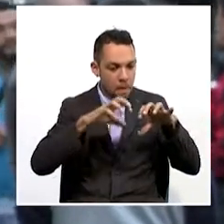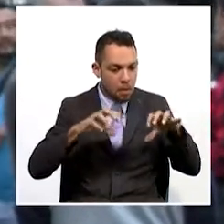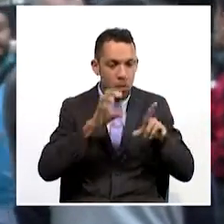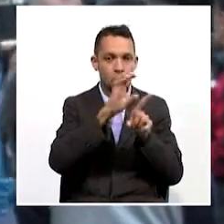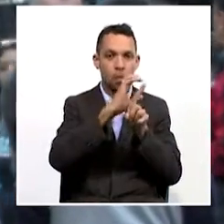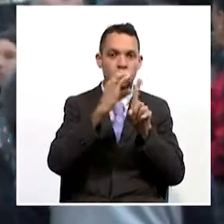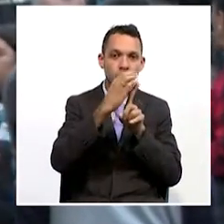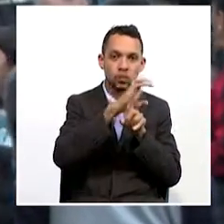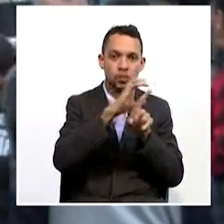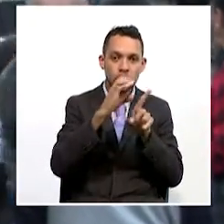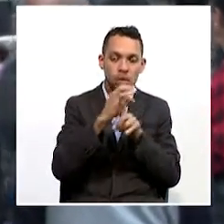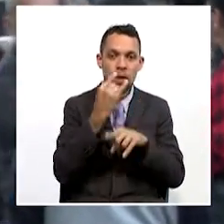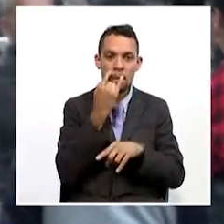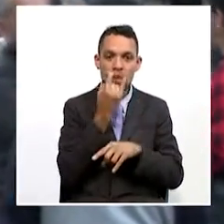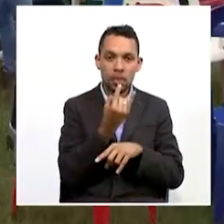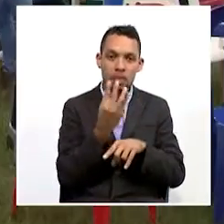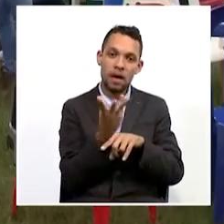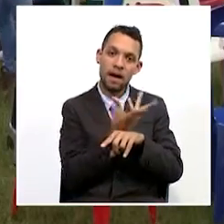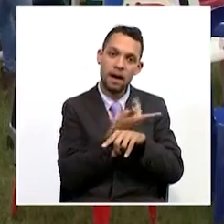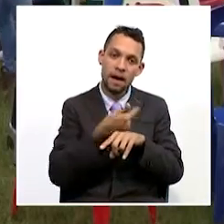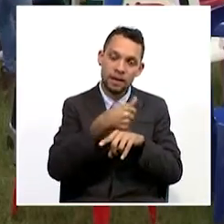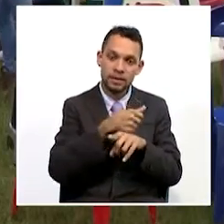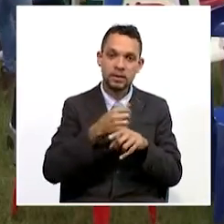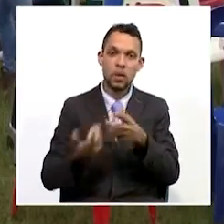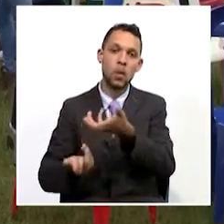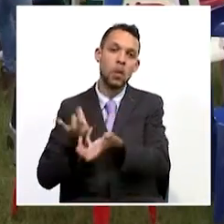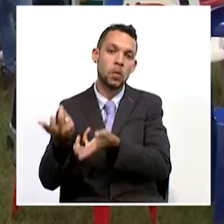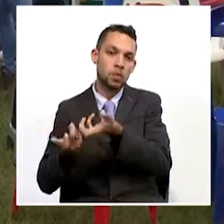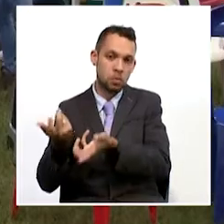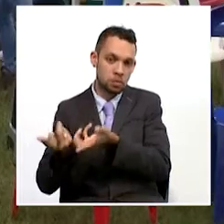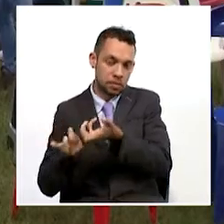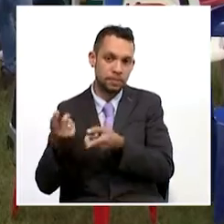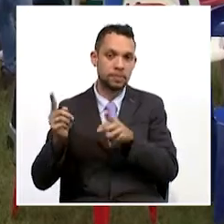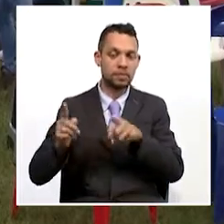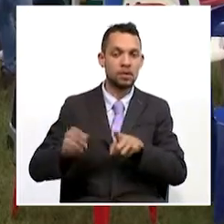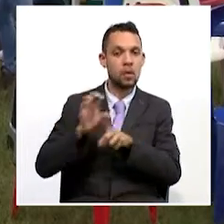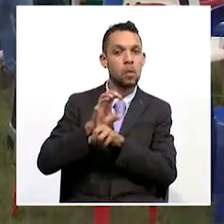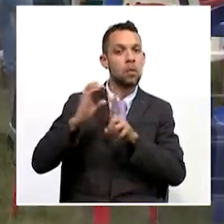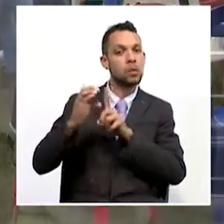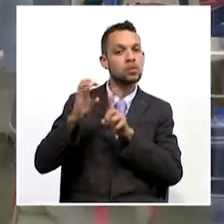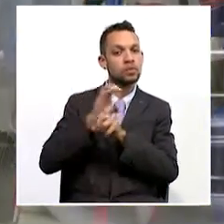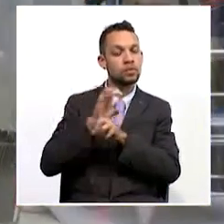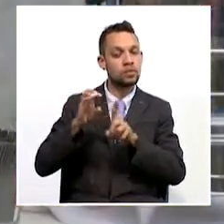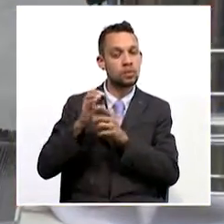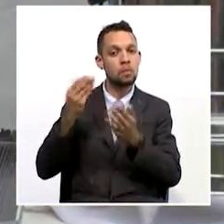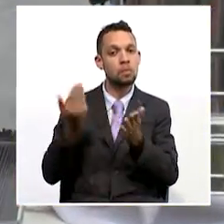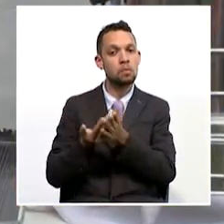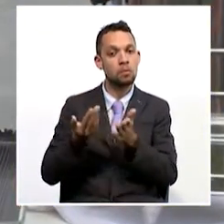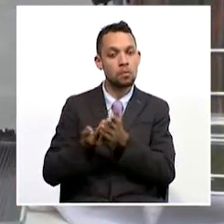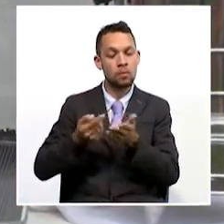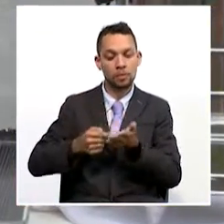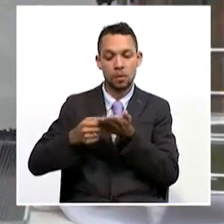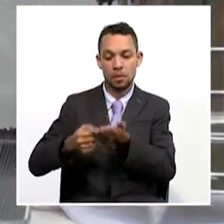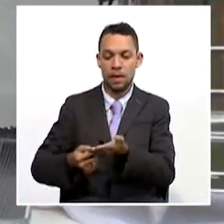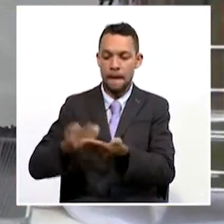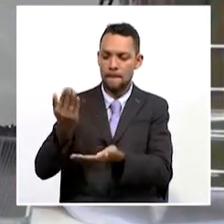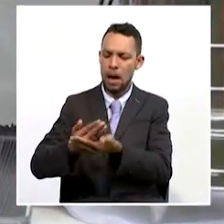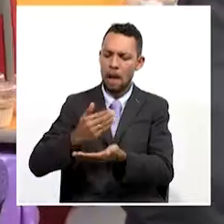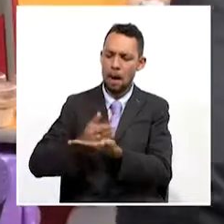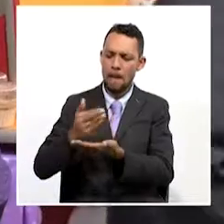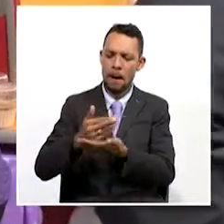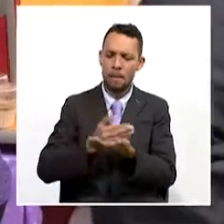cultural, sino también lo gastronómico. El componente cultural se desarrolló a través de una muestra gastronómica y